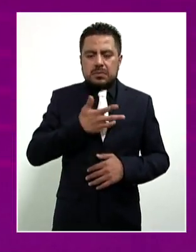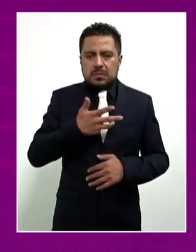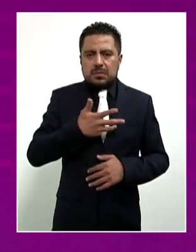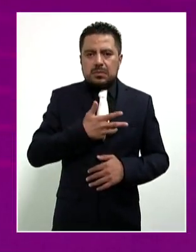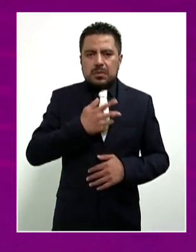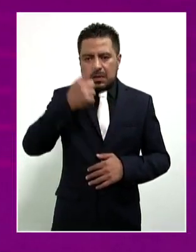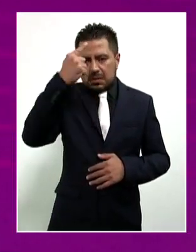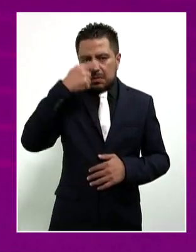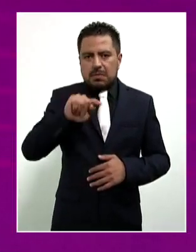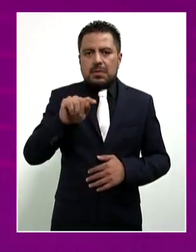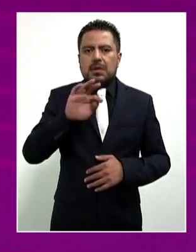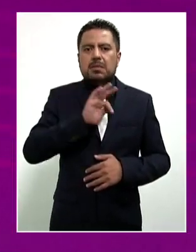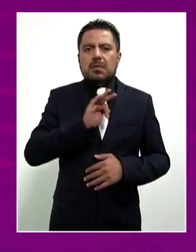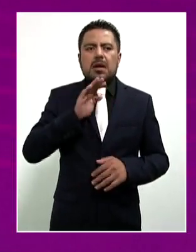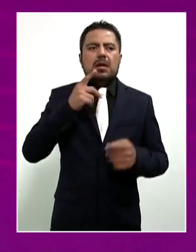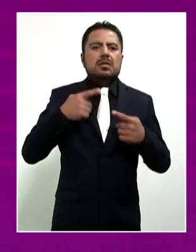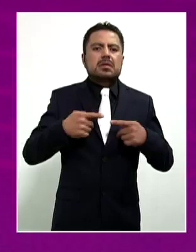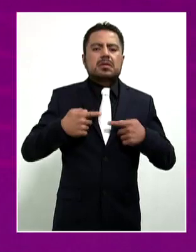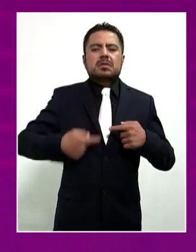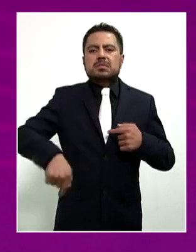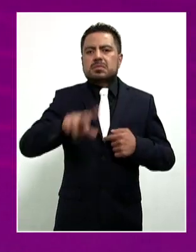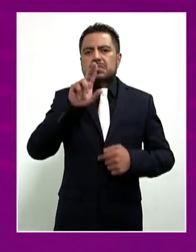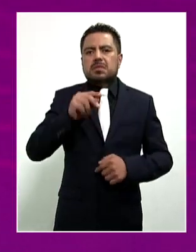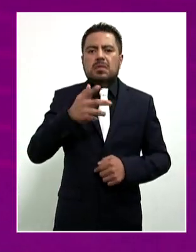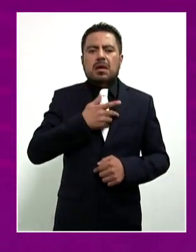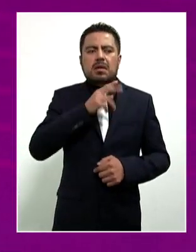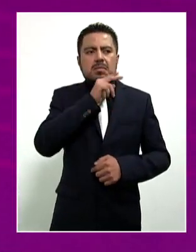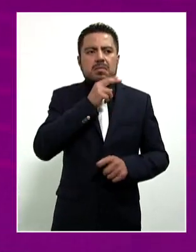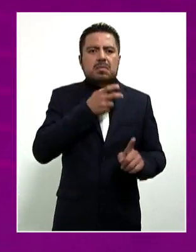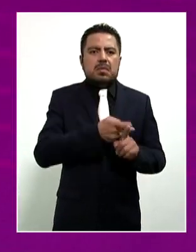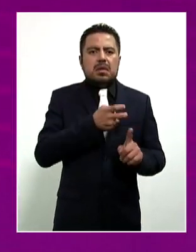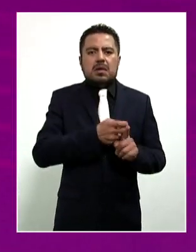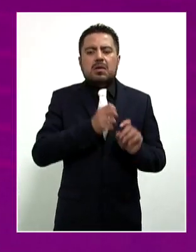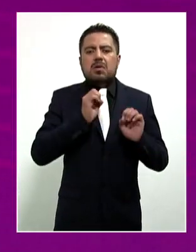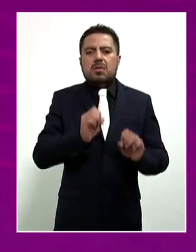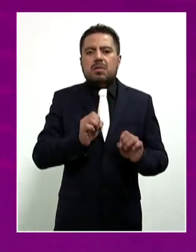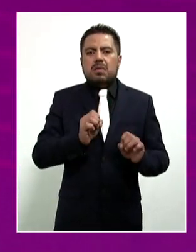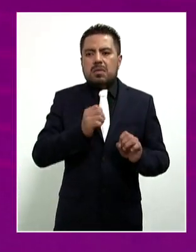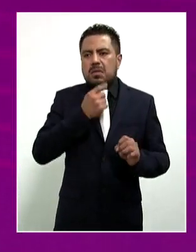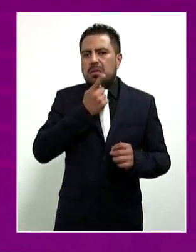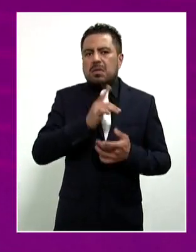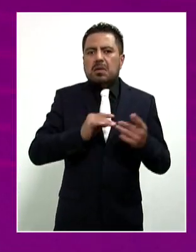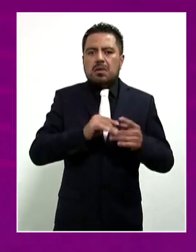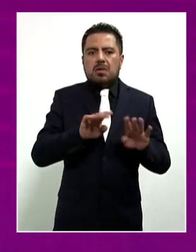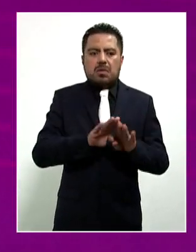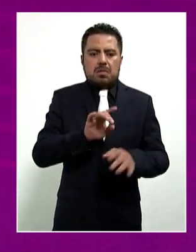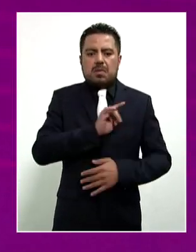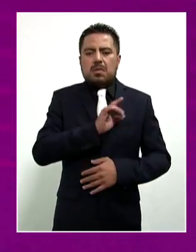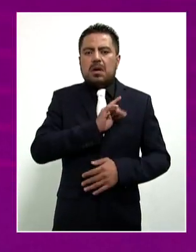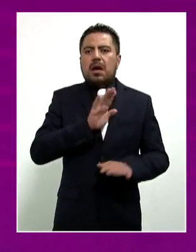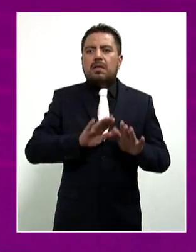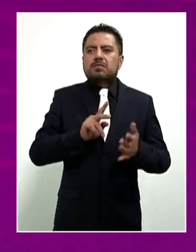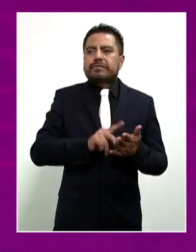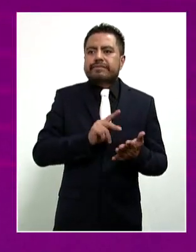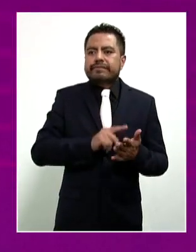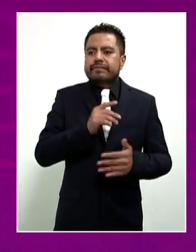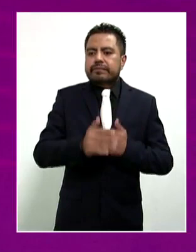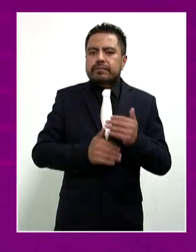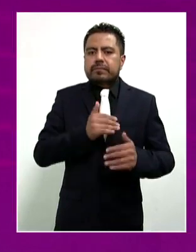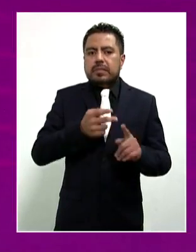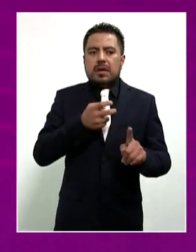tenerse para que las personas no tengan esa preocupación o esa, digamos, miedo, porque muchas veces